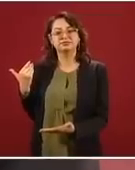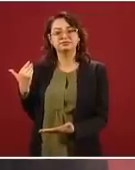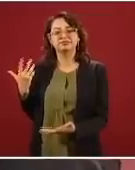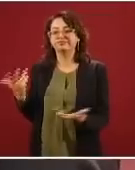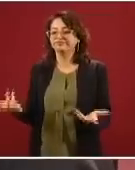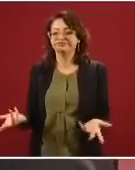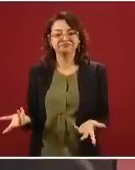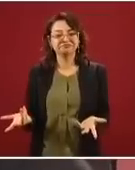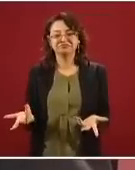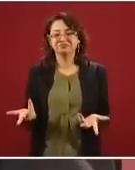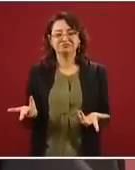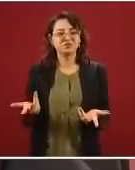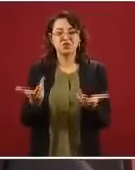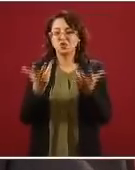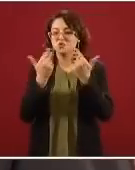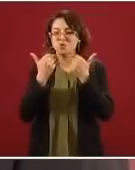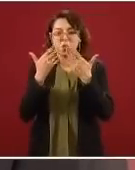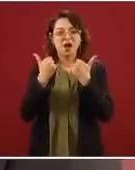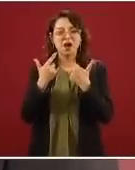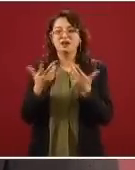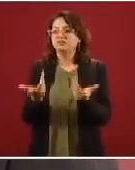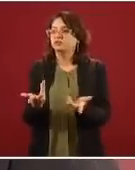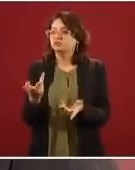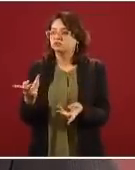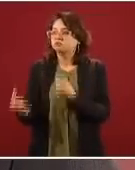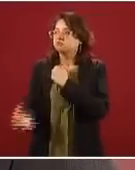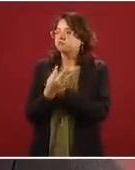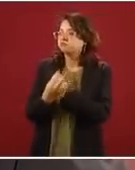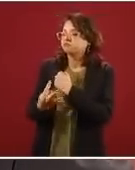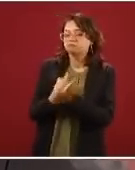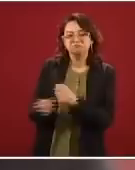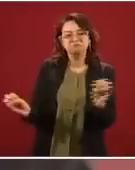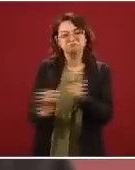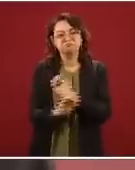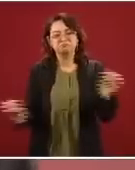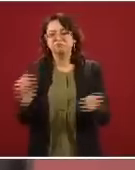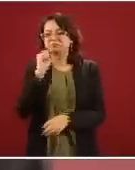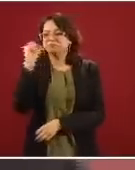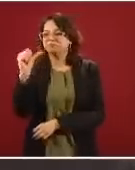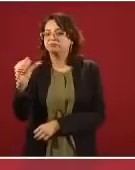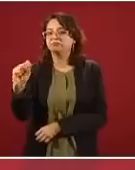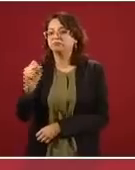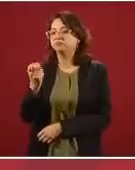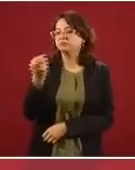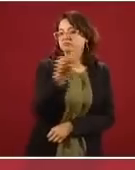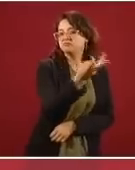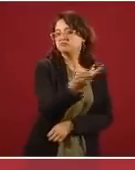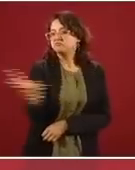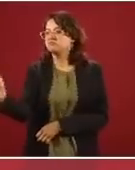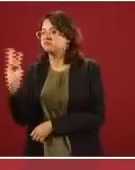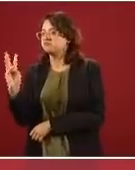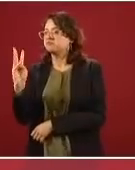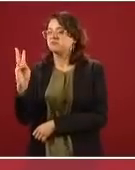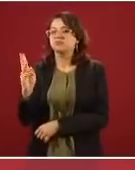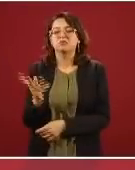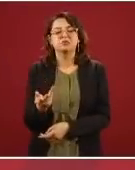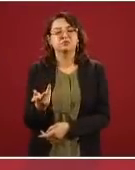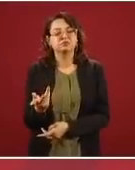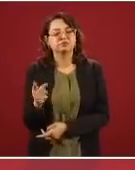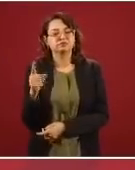no teníamos ninguna posibilidad de defendernos. Nos rodeaban, era un cerco informativo